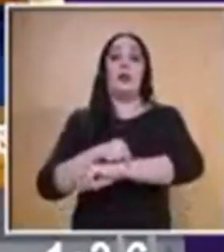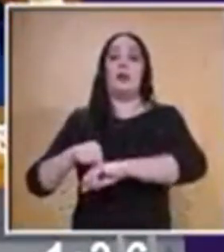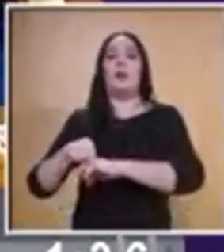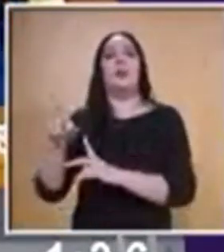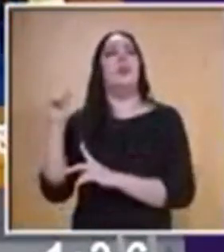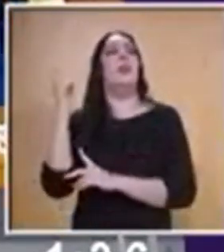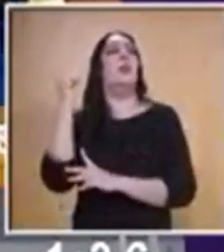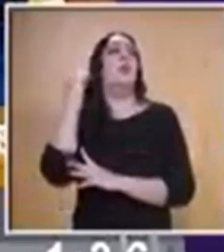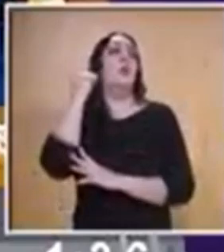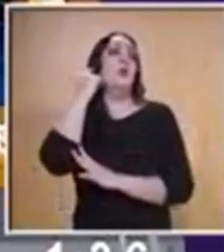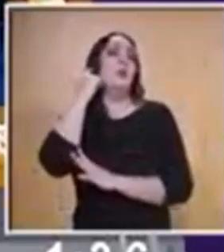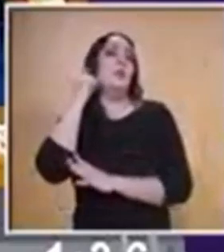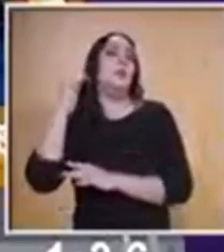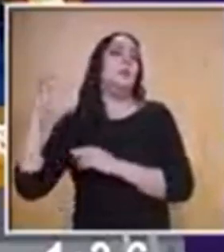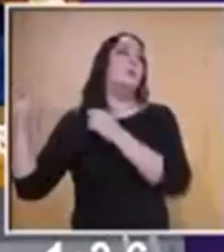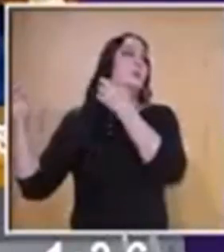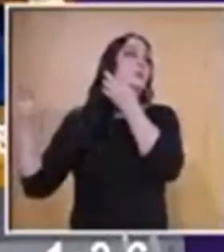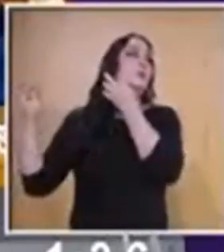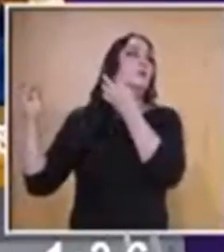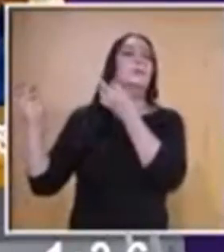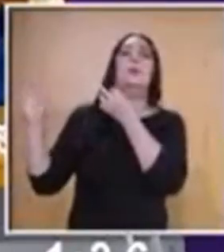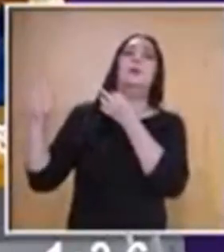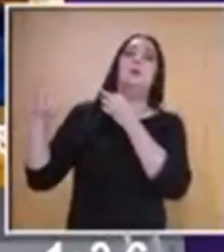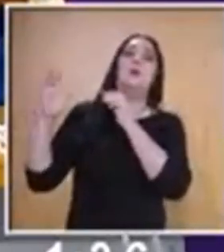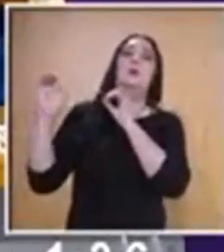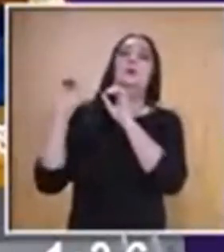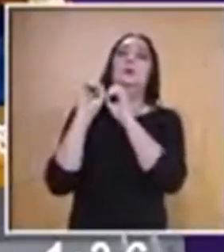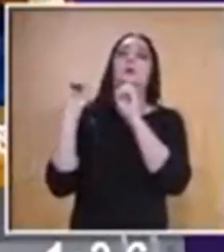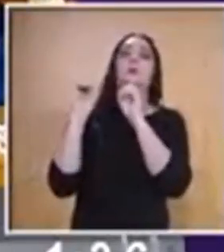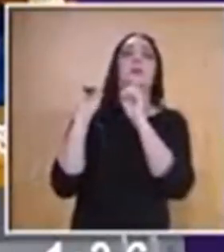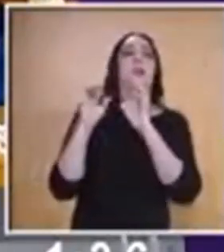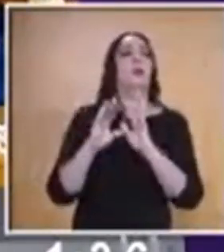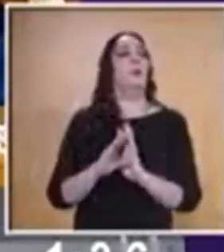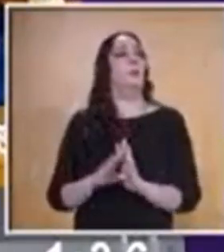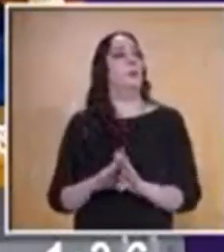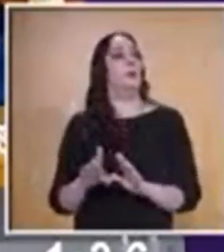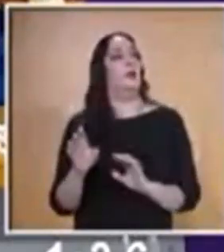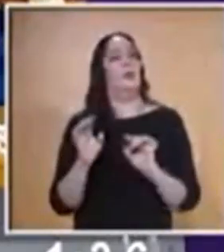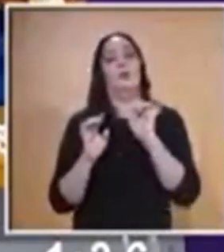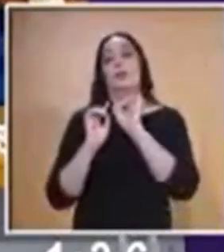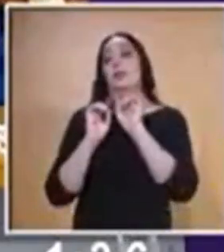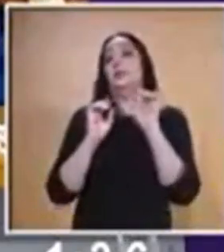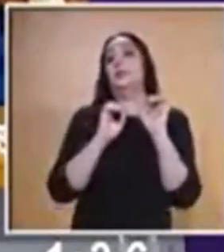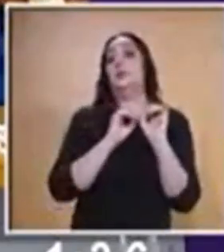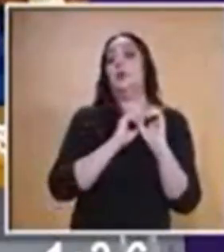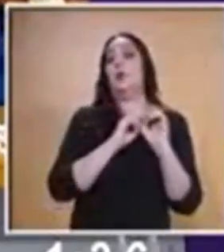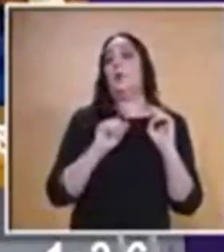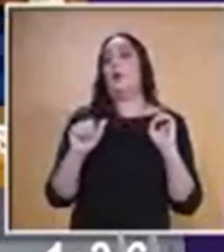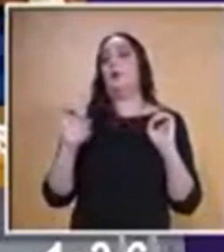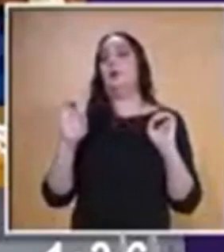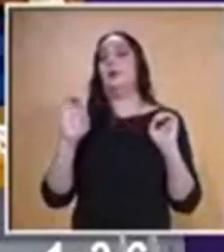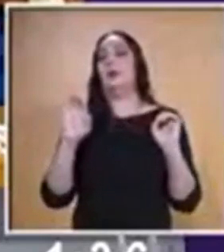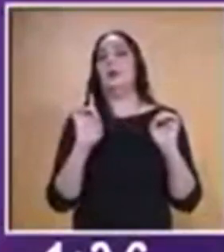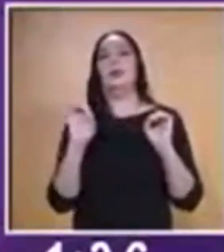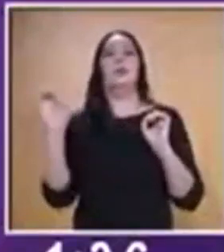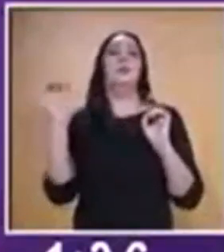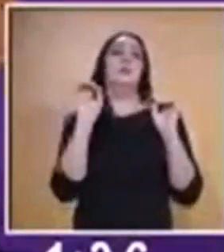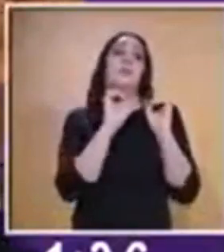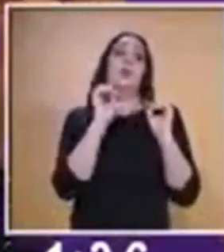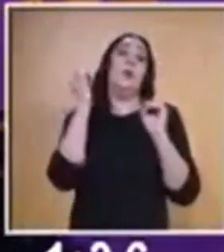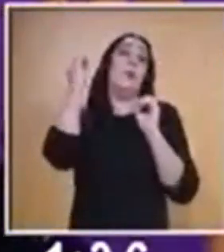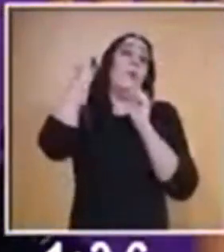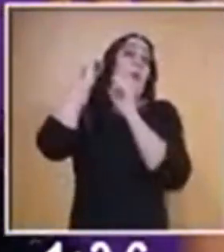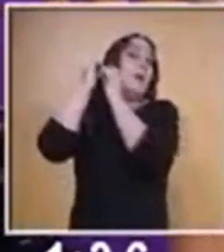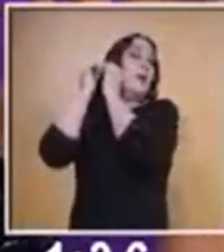oído, a distancia 0. Vamos a ubicarnos del 0 al 30. El 0 va a estar pegadito al oído,